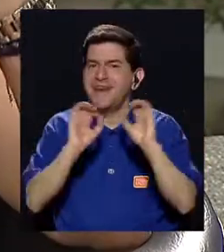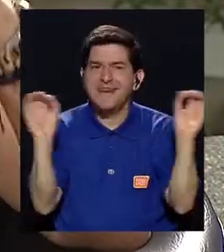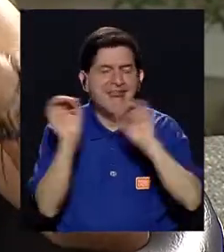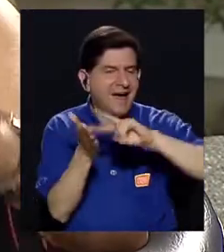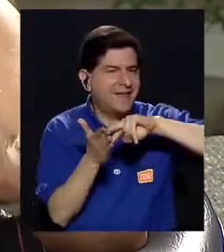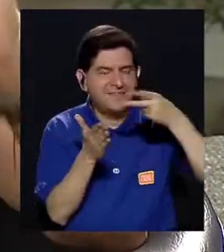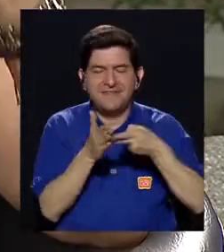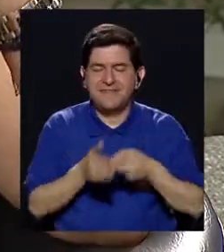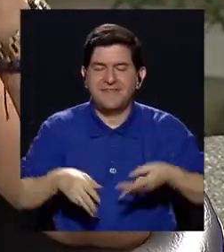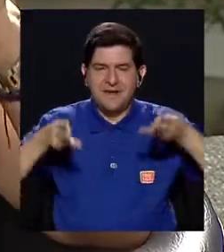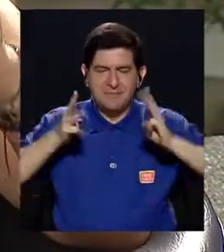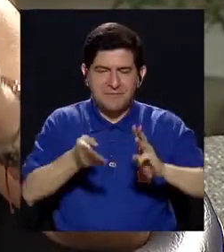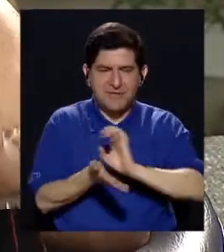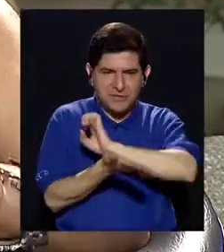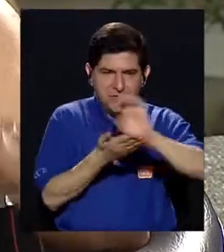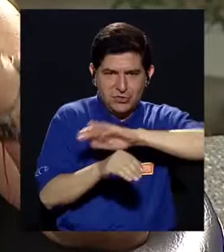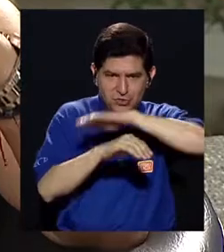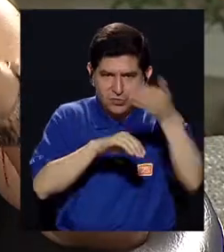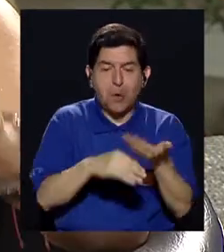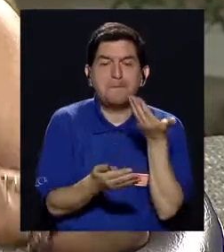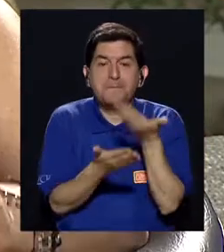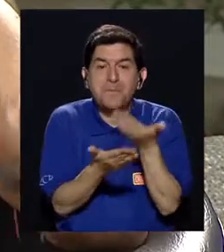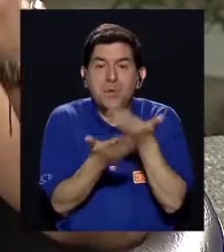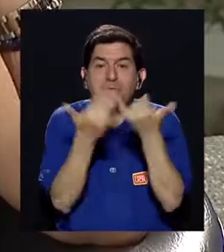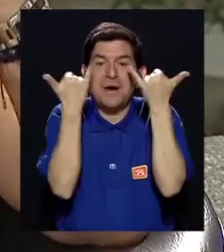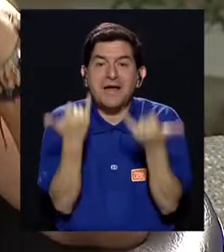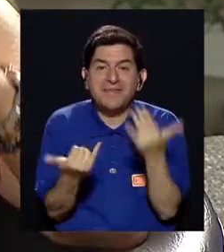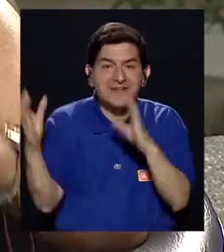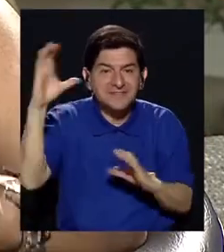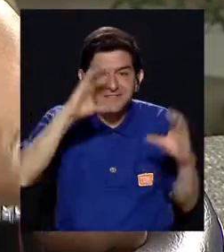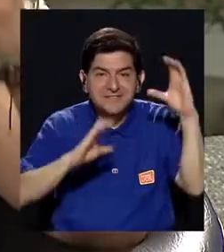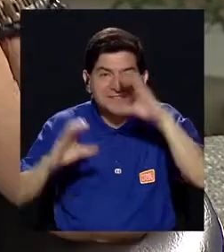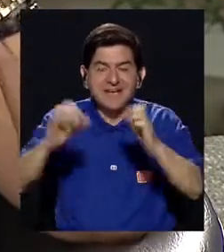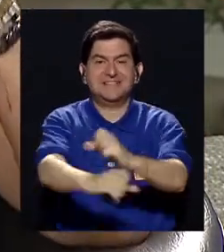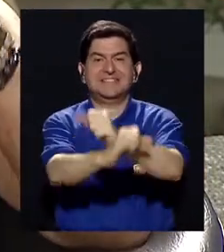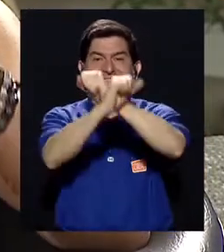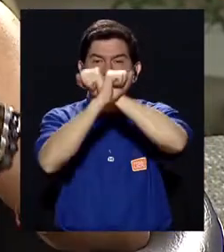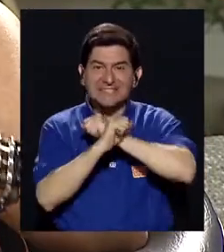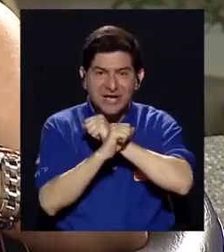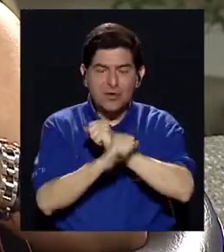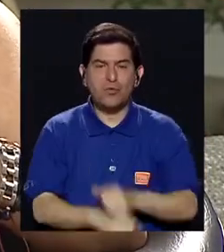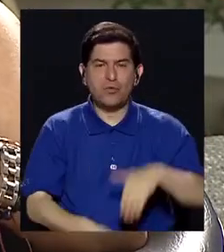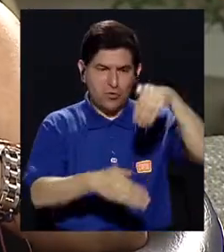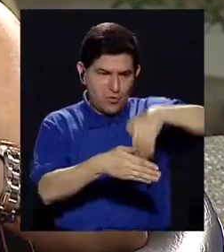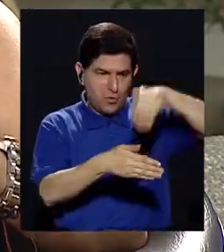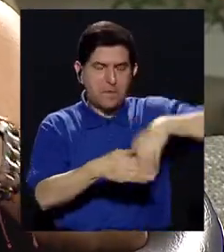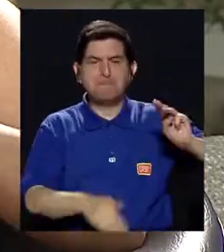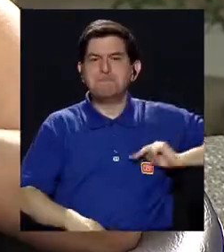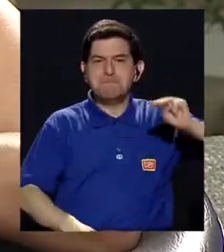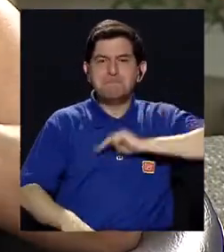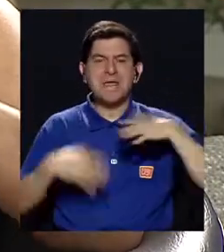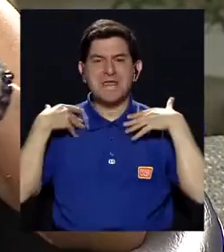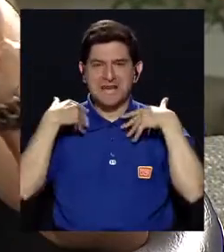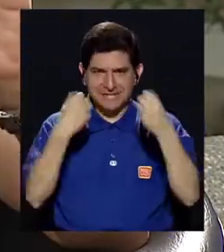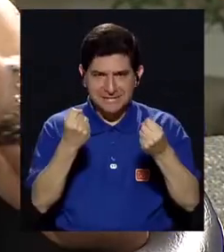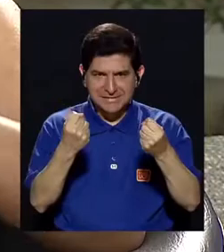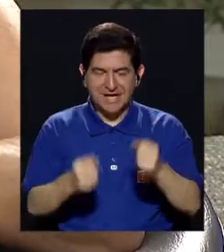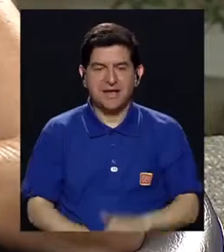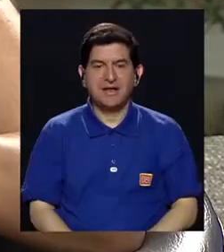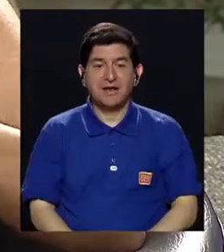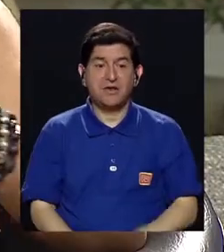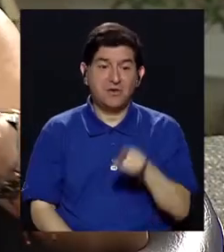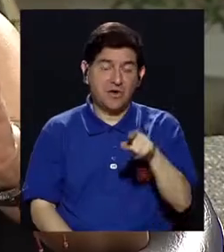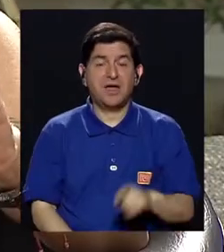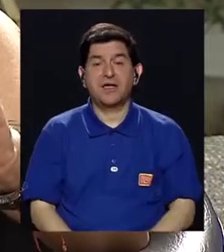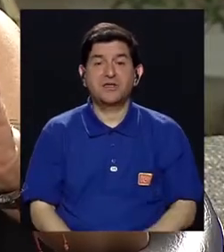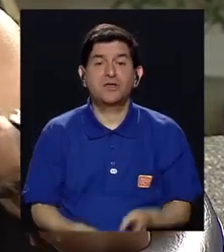un método anticonceptivo con evidencia científica, seguro y registrado por el Ministerio de Salud, será la pomada canaria